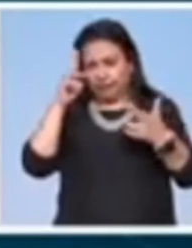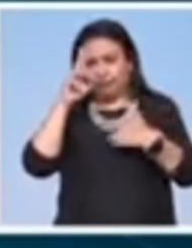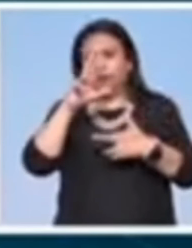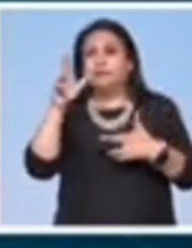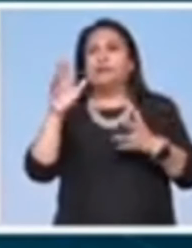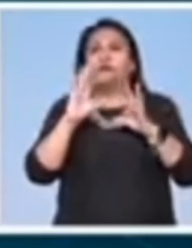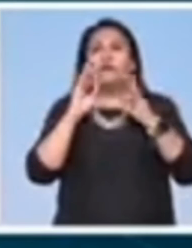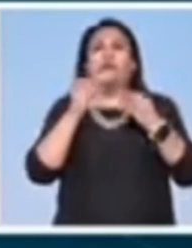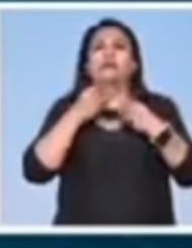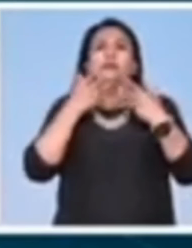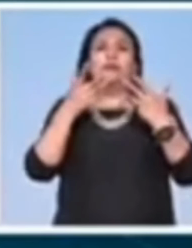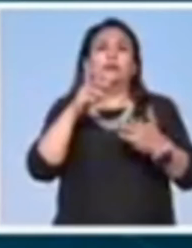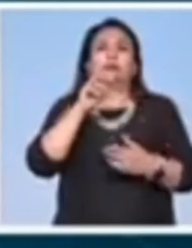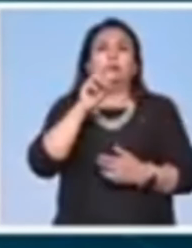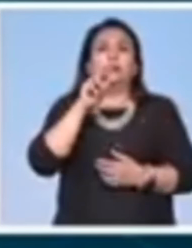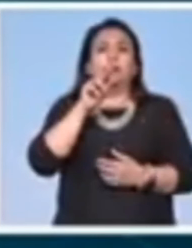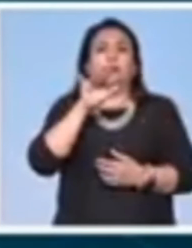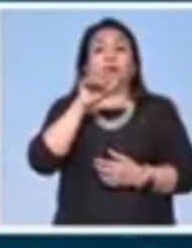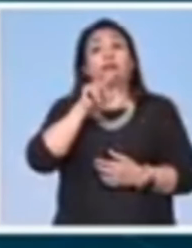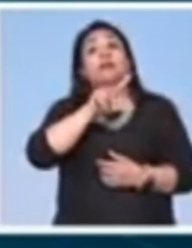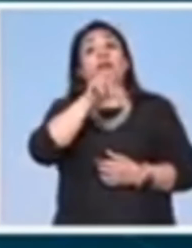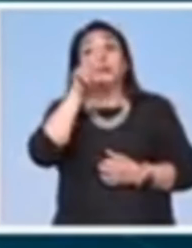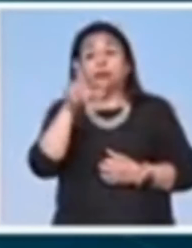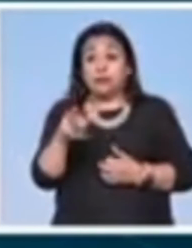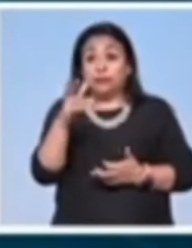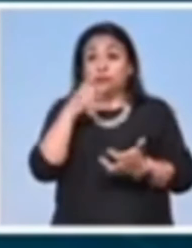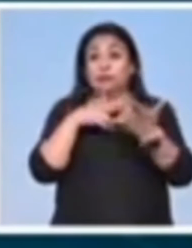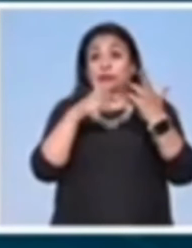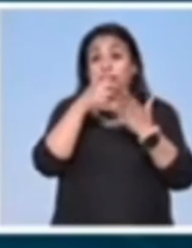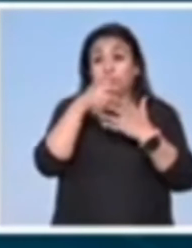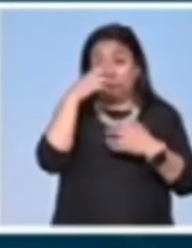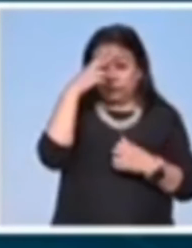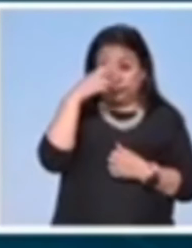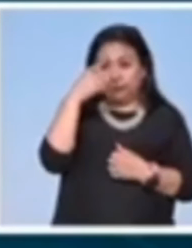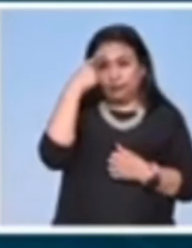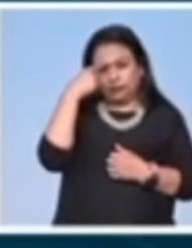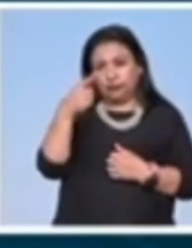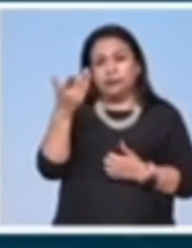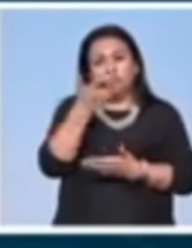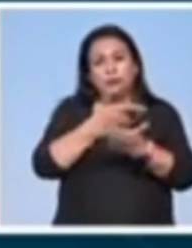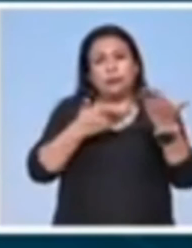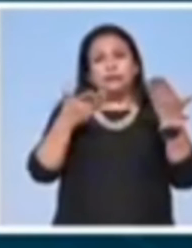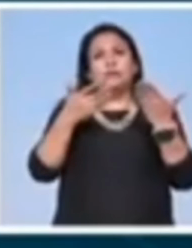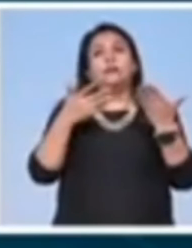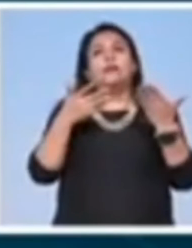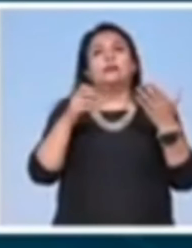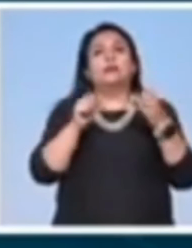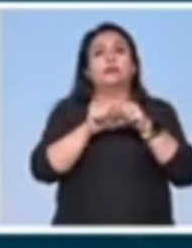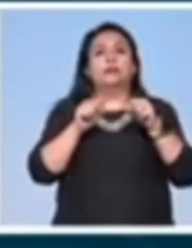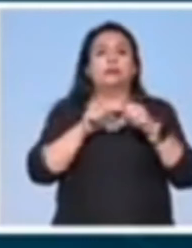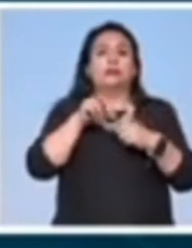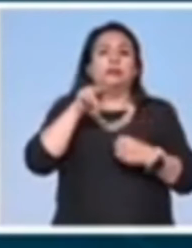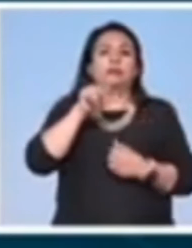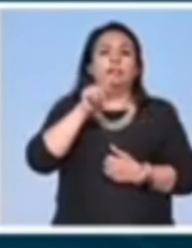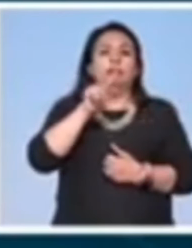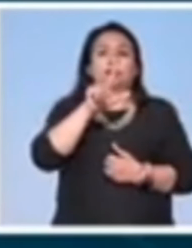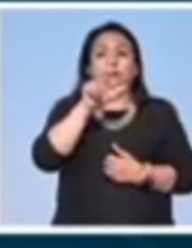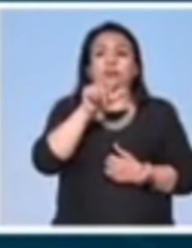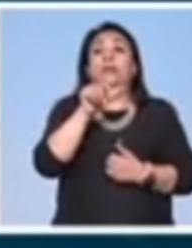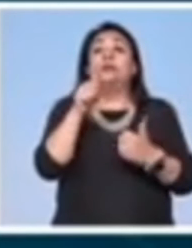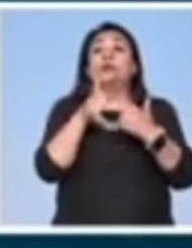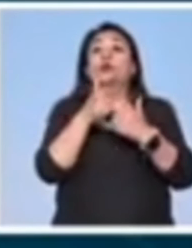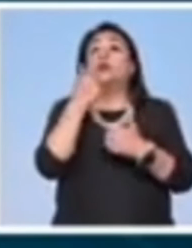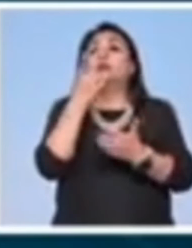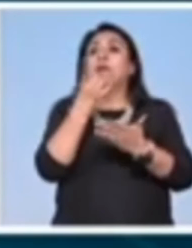al lenguaje de Donizetti. Posteriormente regresará a la Ciudad de México para compartir el escenario de la Sala Nezahualcóyotl con